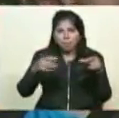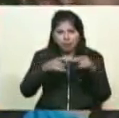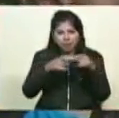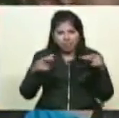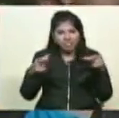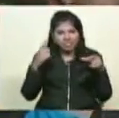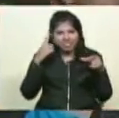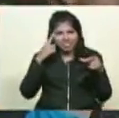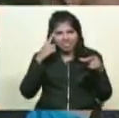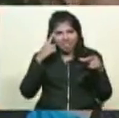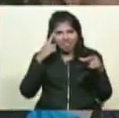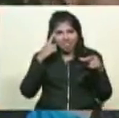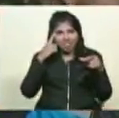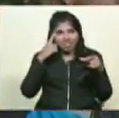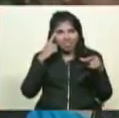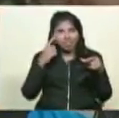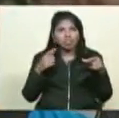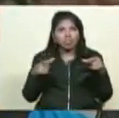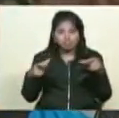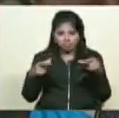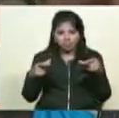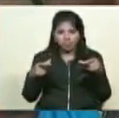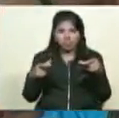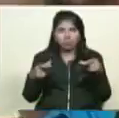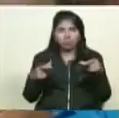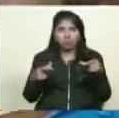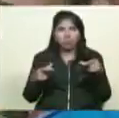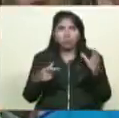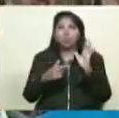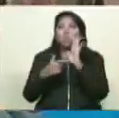donde vienen los medicamentos, señor presidente. Sí, sí.